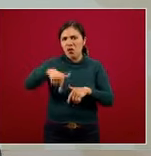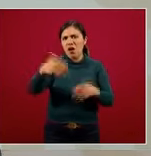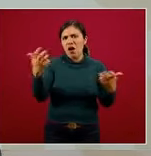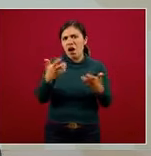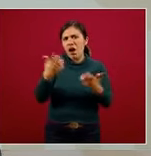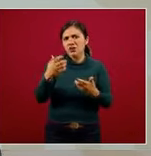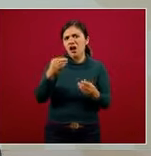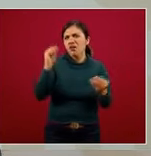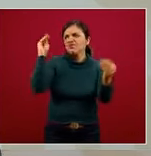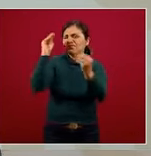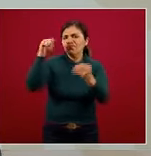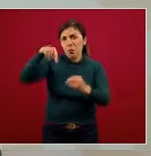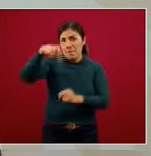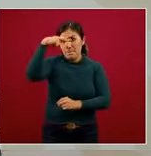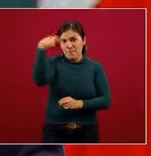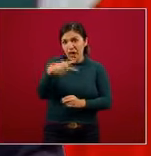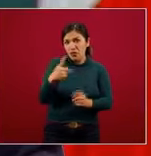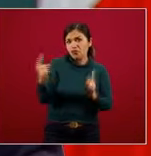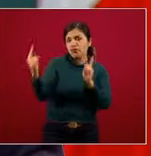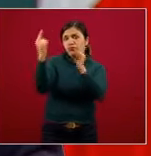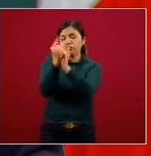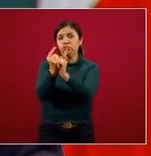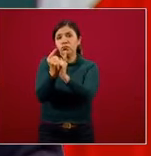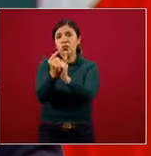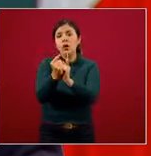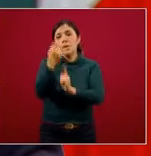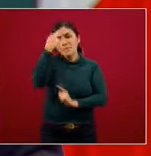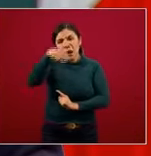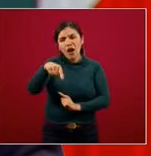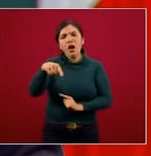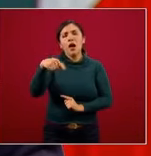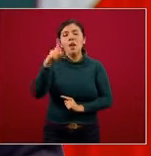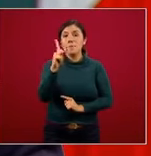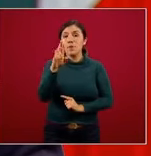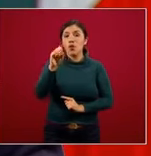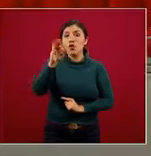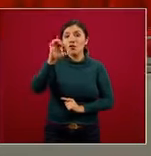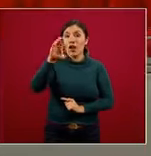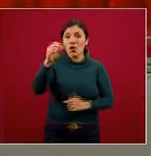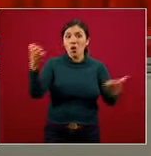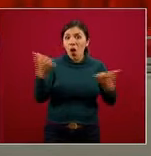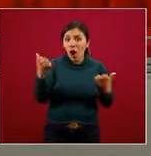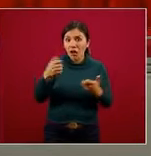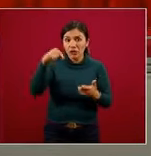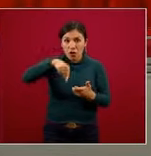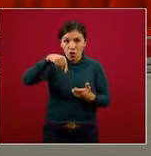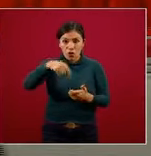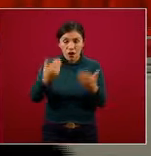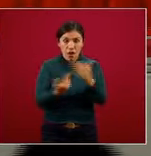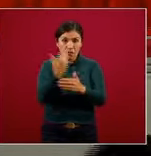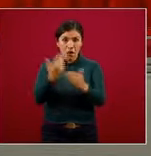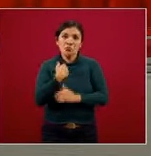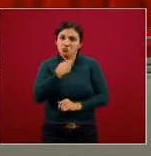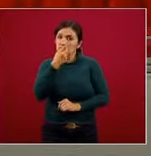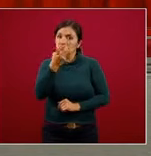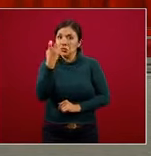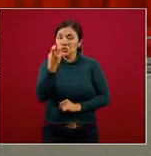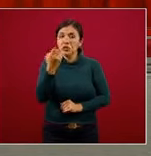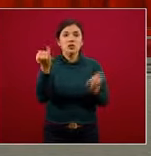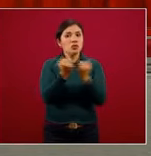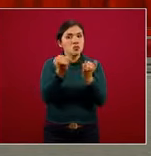organización civil mexicana, El Poder del Consumidor. Puedo decir también que esta es una